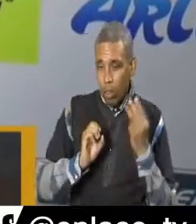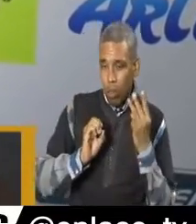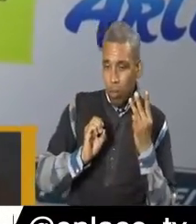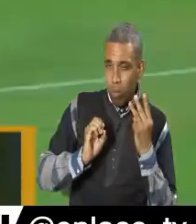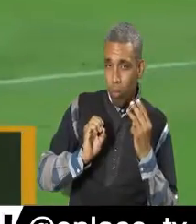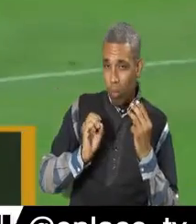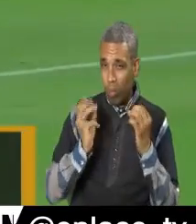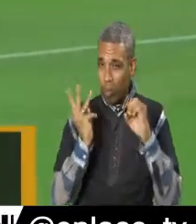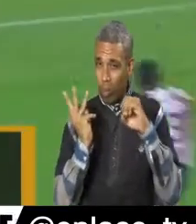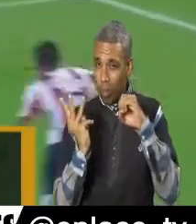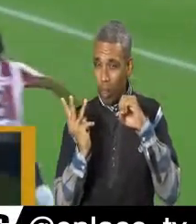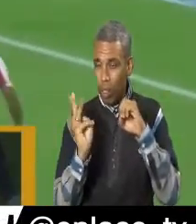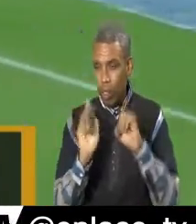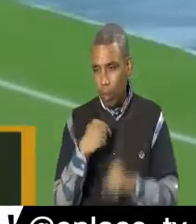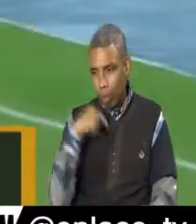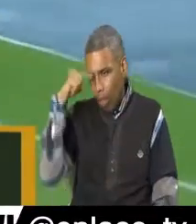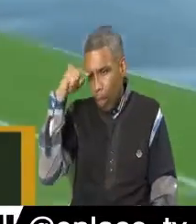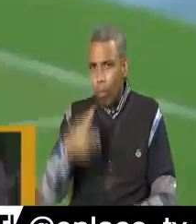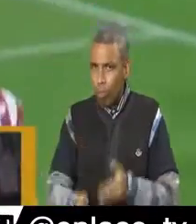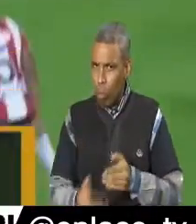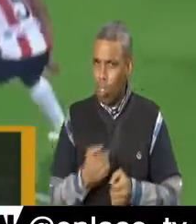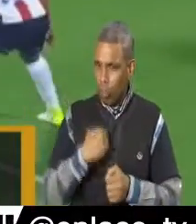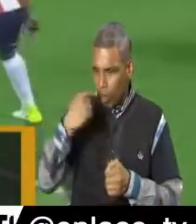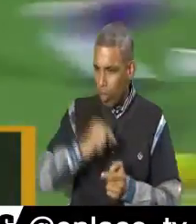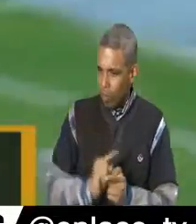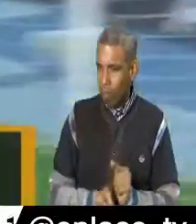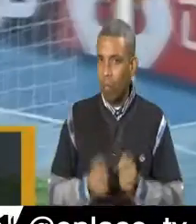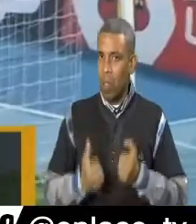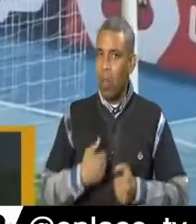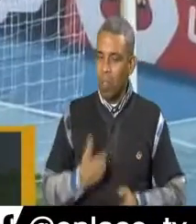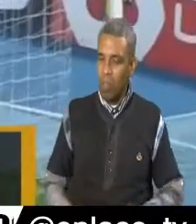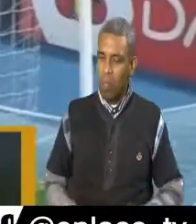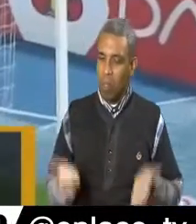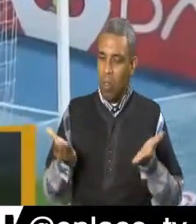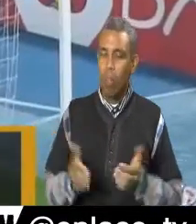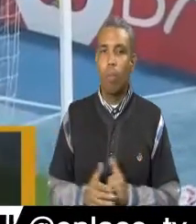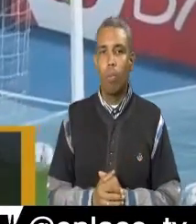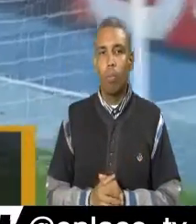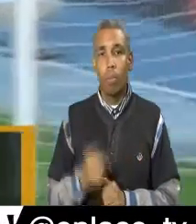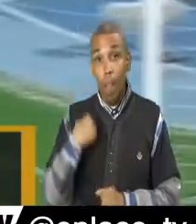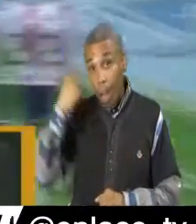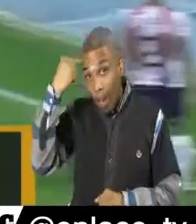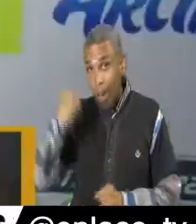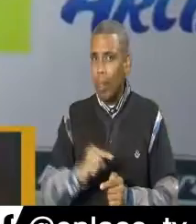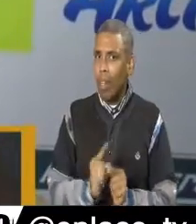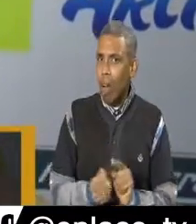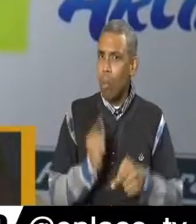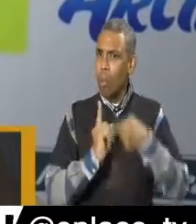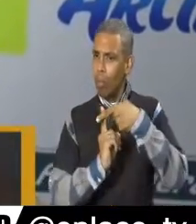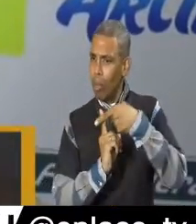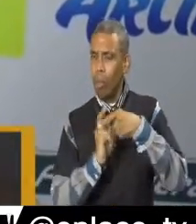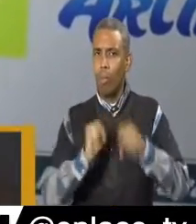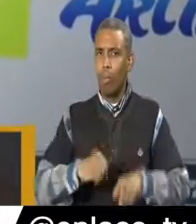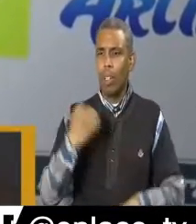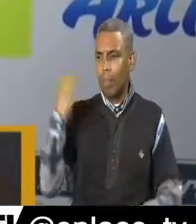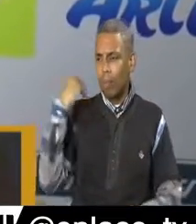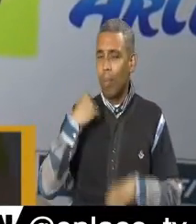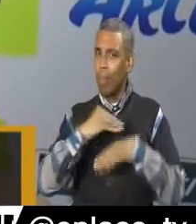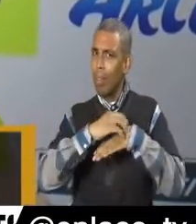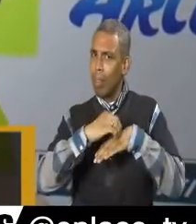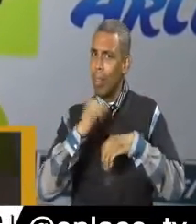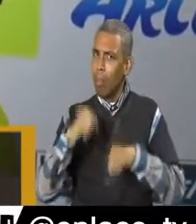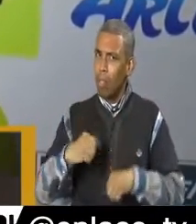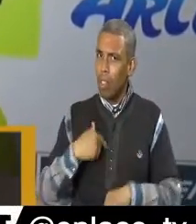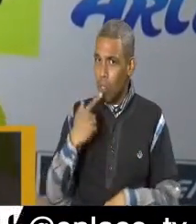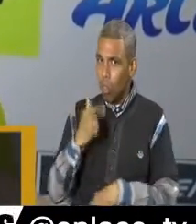para nosotros, pero creo que hemos venido haciendo las cosas bien y ya íbamos sumando más. Que saliéramos con un poquito más de actitud, que podíamos ganar más el partido, que nos la creyéramos,